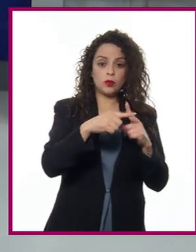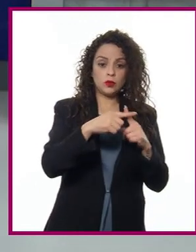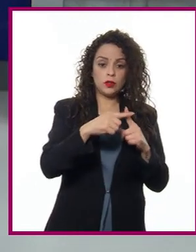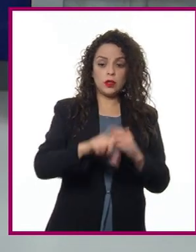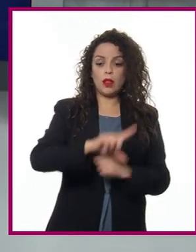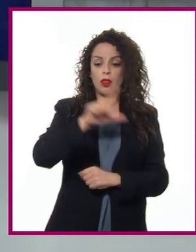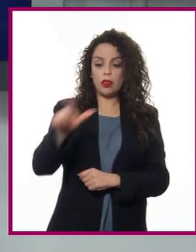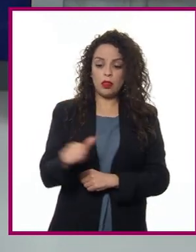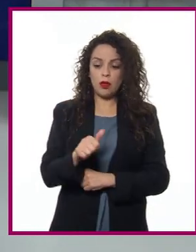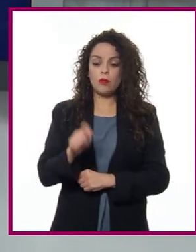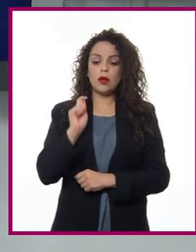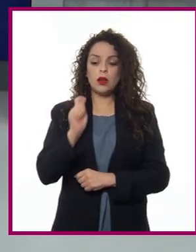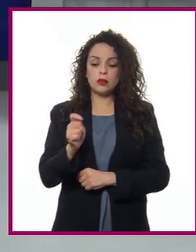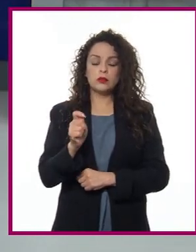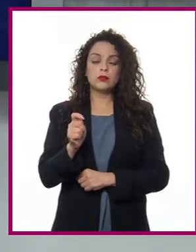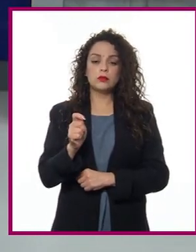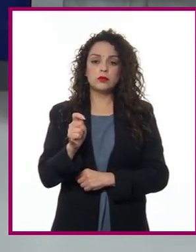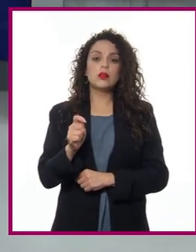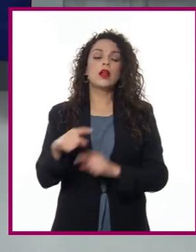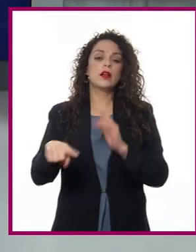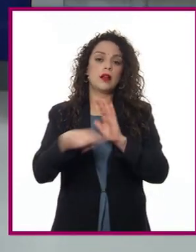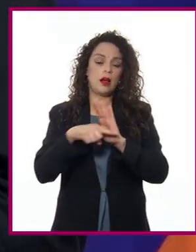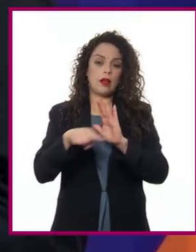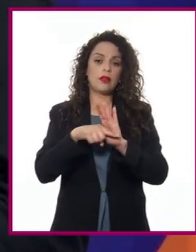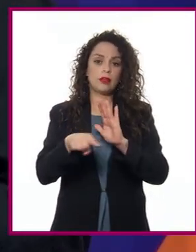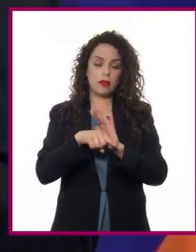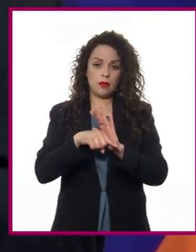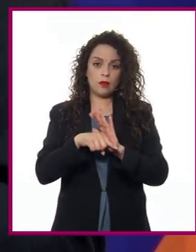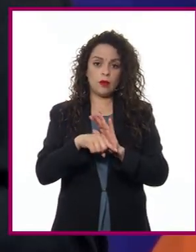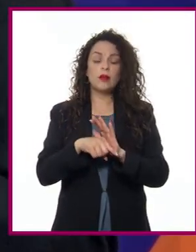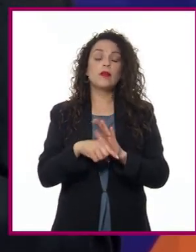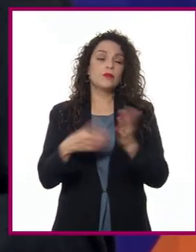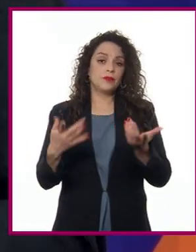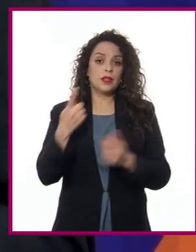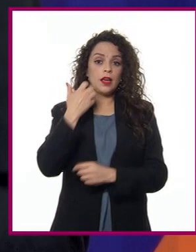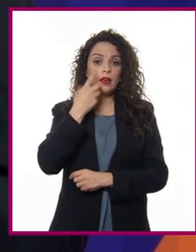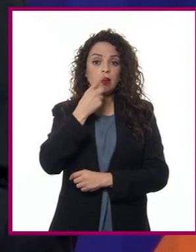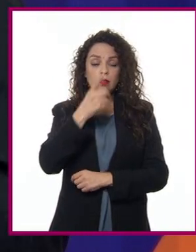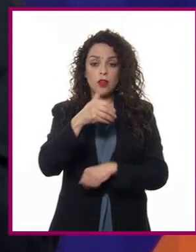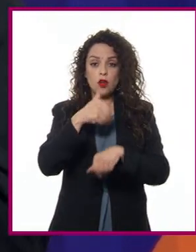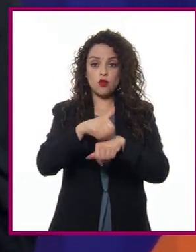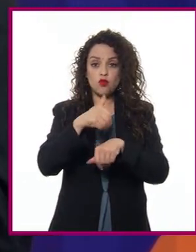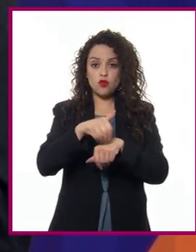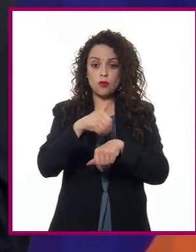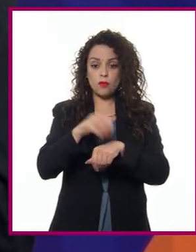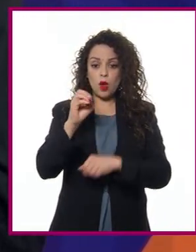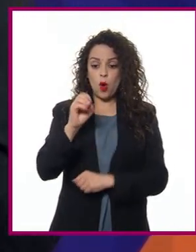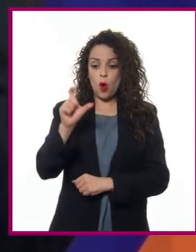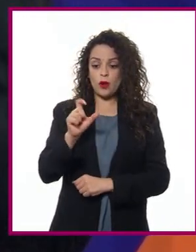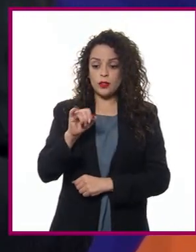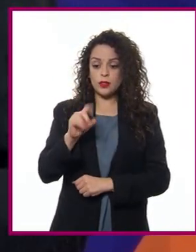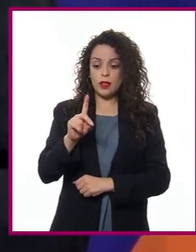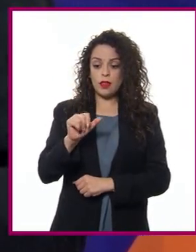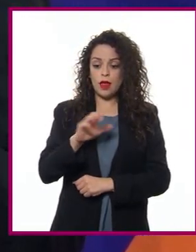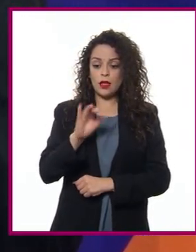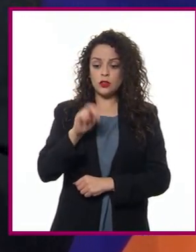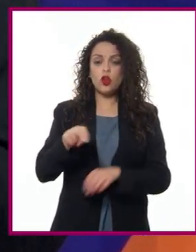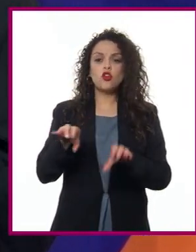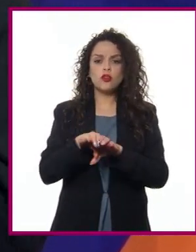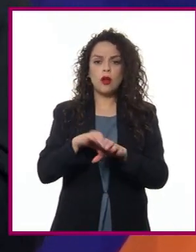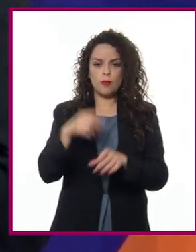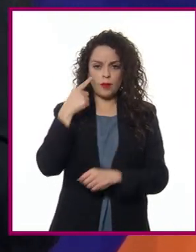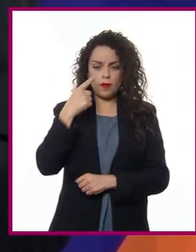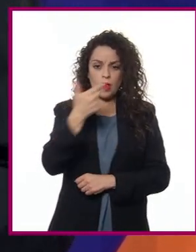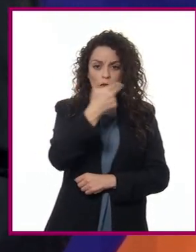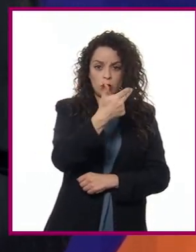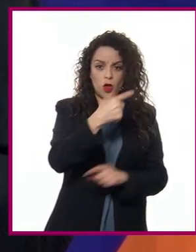y después el símbolo del elemento con carga negativa, entonces los números de oxidación quedan de la siguiente manera: hidrógeno